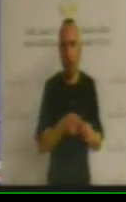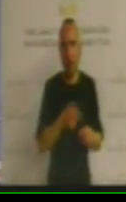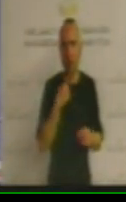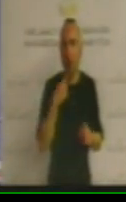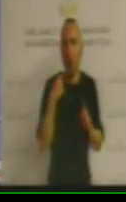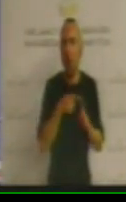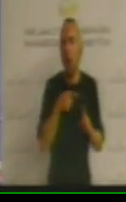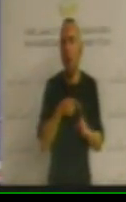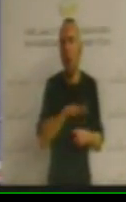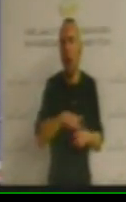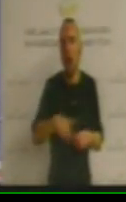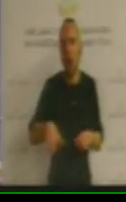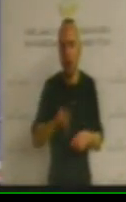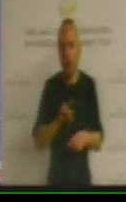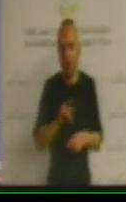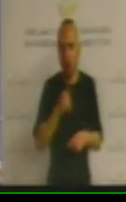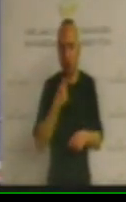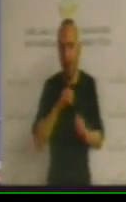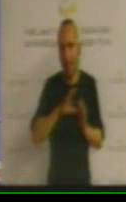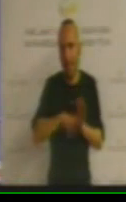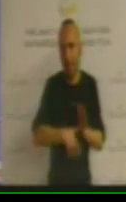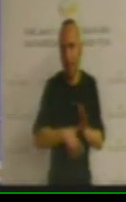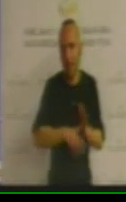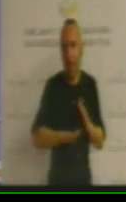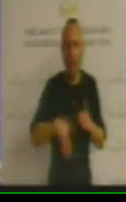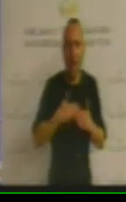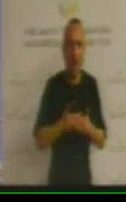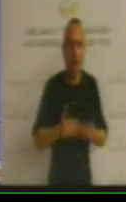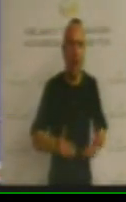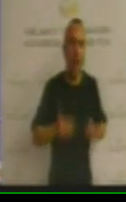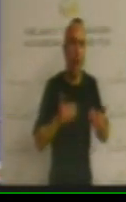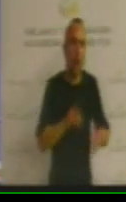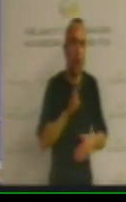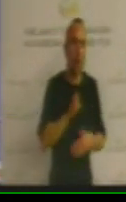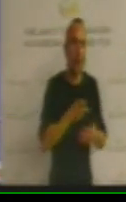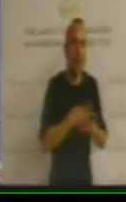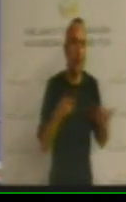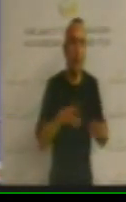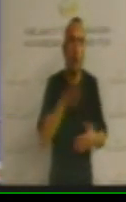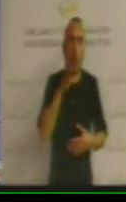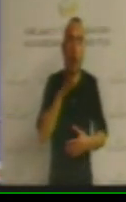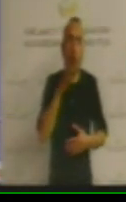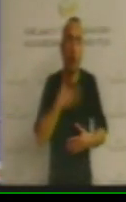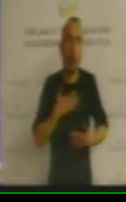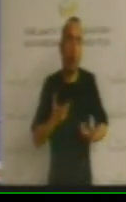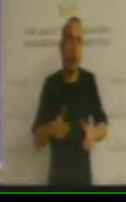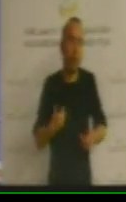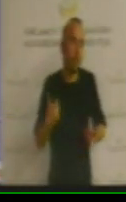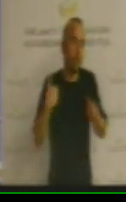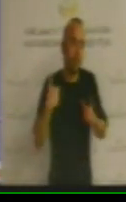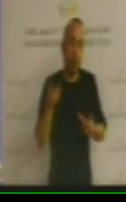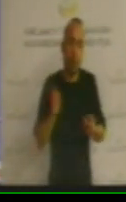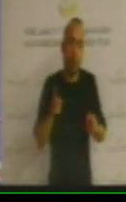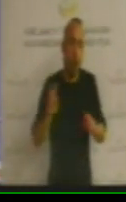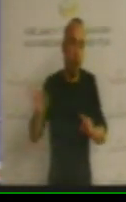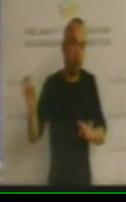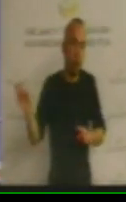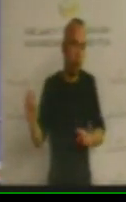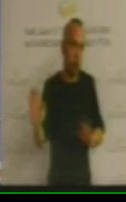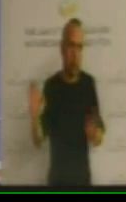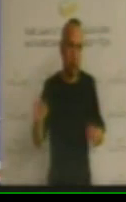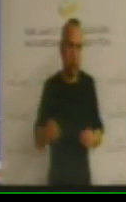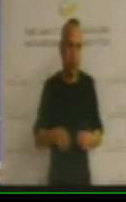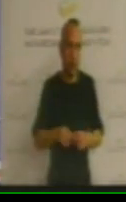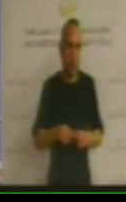menores, pero se retrasa hasta el 2017. Y dice que por causas ajenas a su departamento. Dice en respuesta,